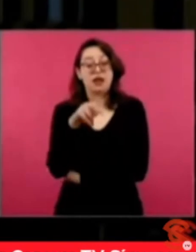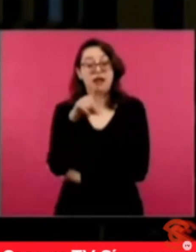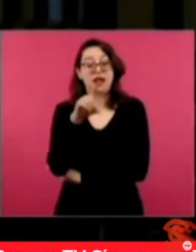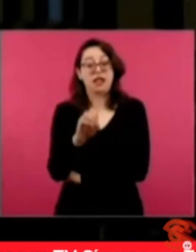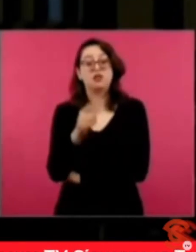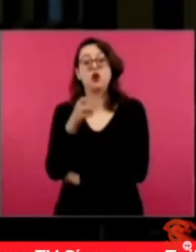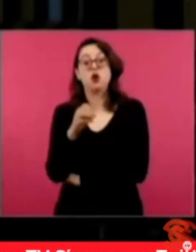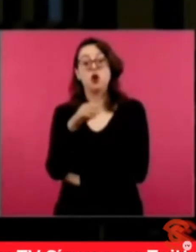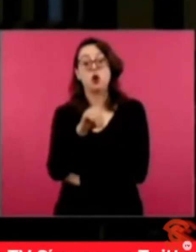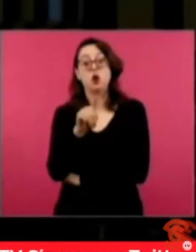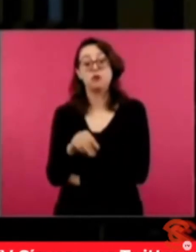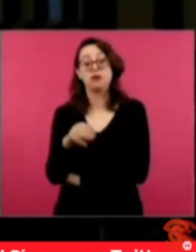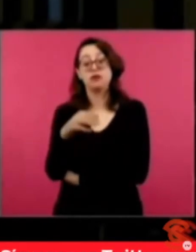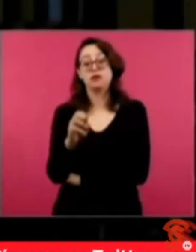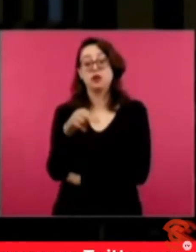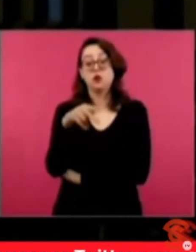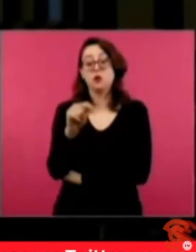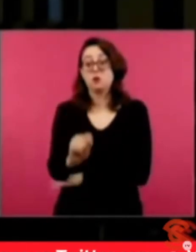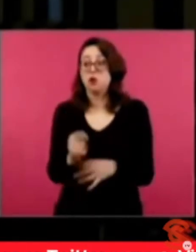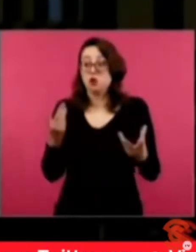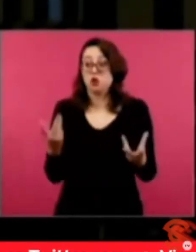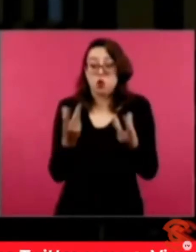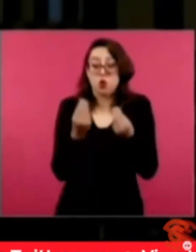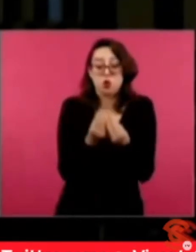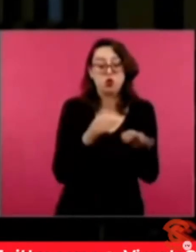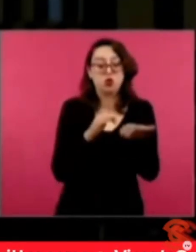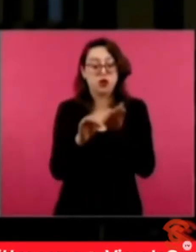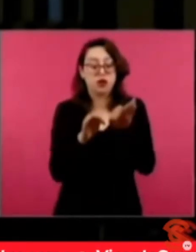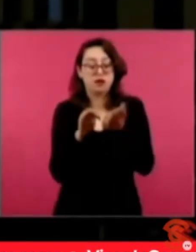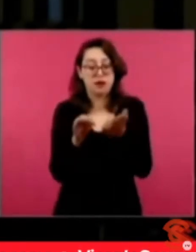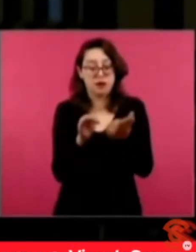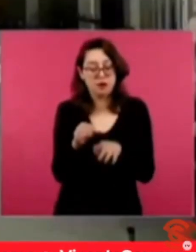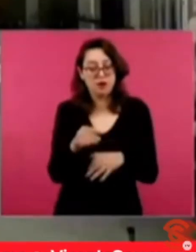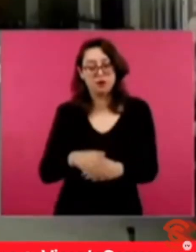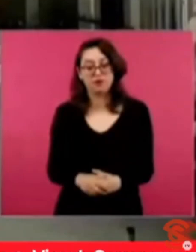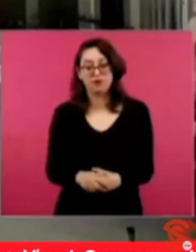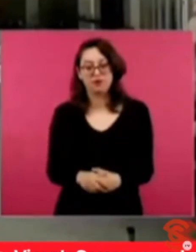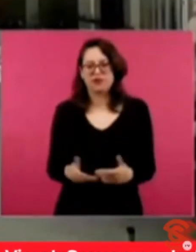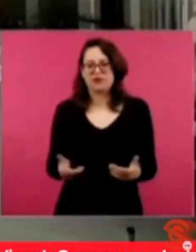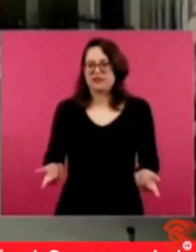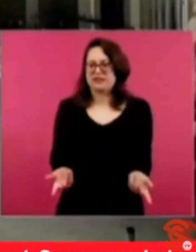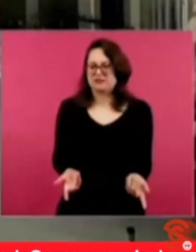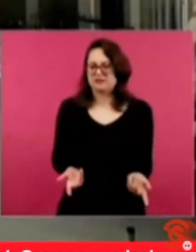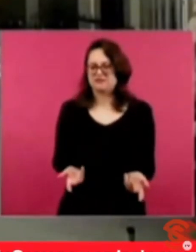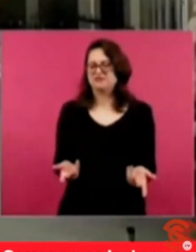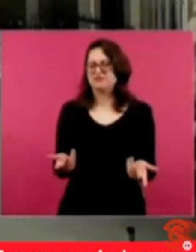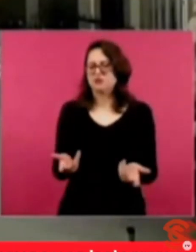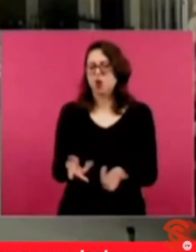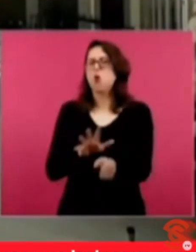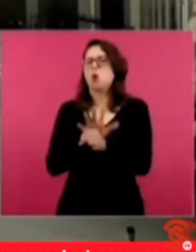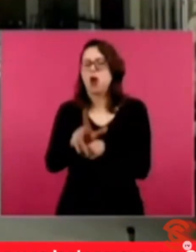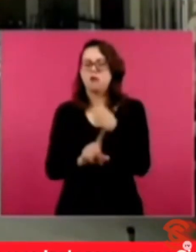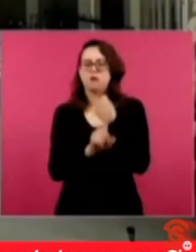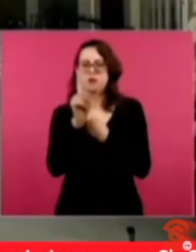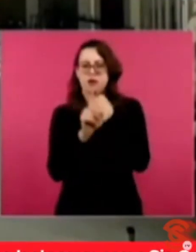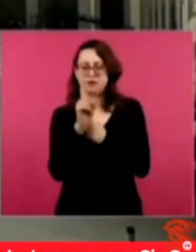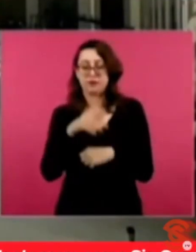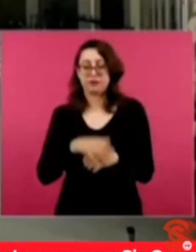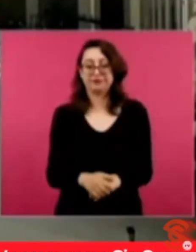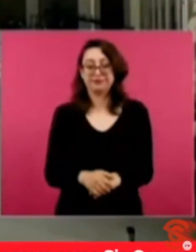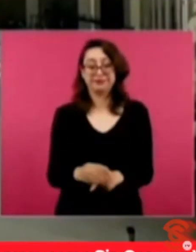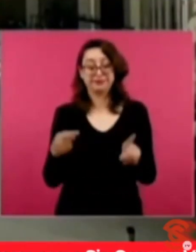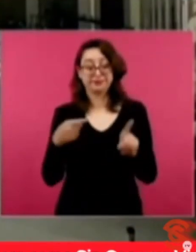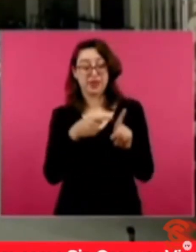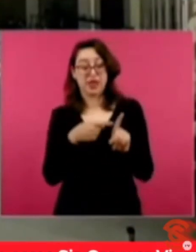presidente del Tribunal Electoral, Reyes Rodríguez Mondragón. Y este dato destaca, presidente, porque Fernando Gómez Montt